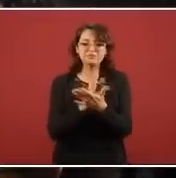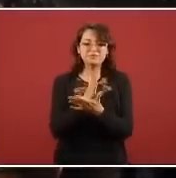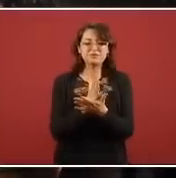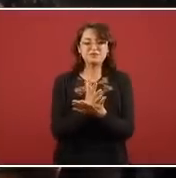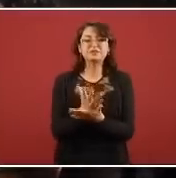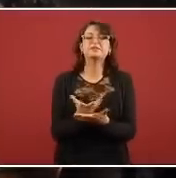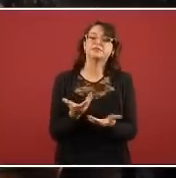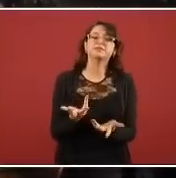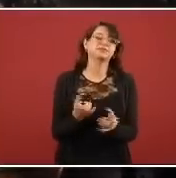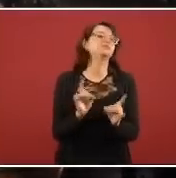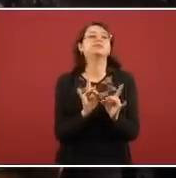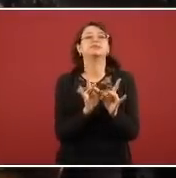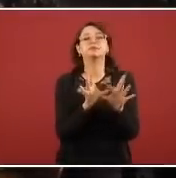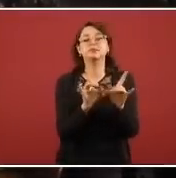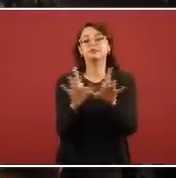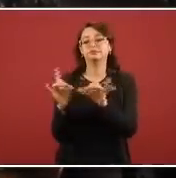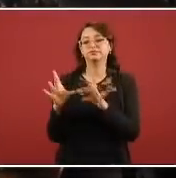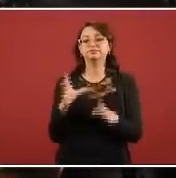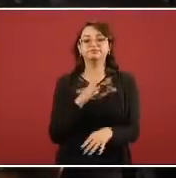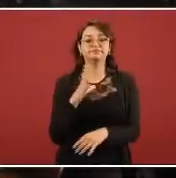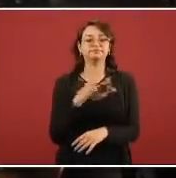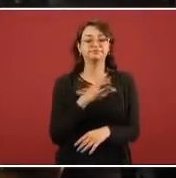se dan estas cosas.